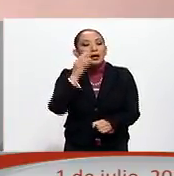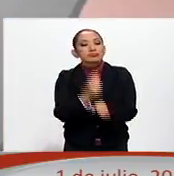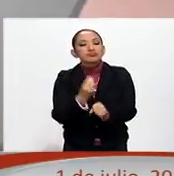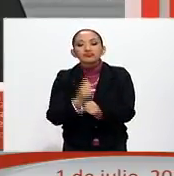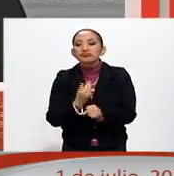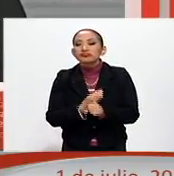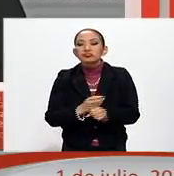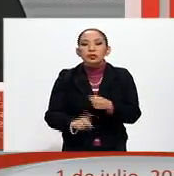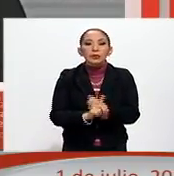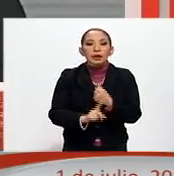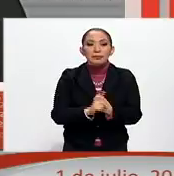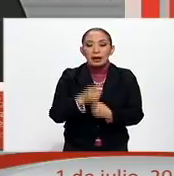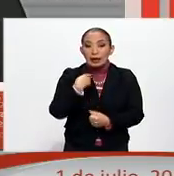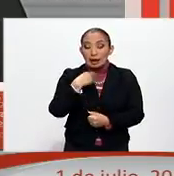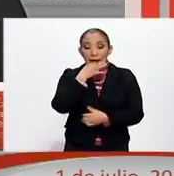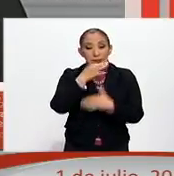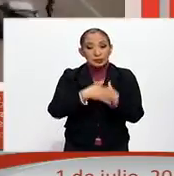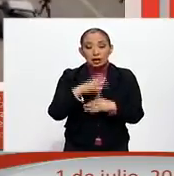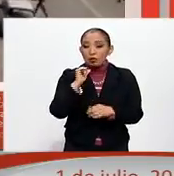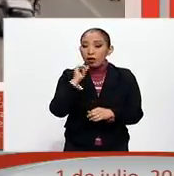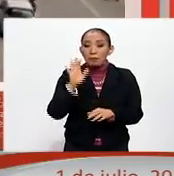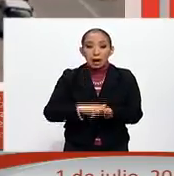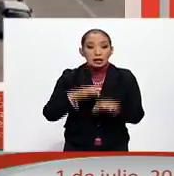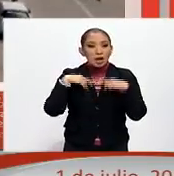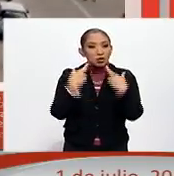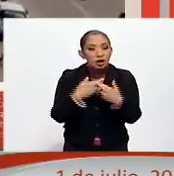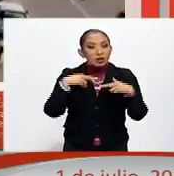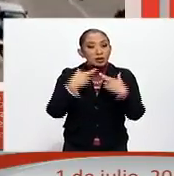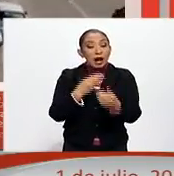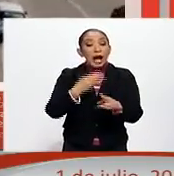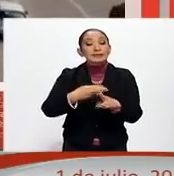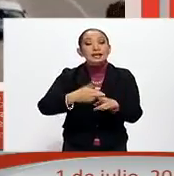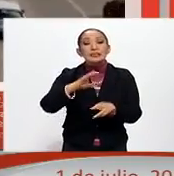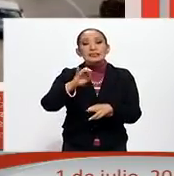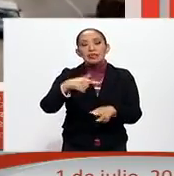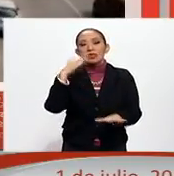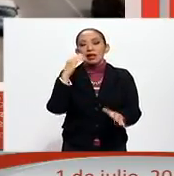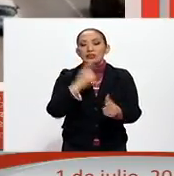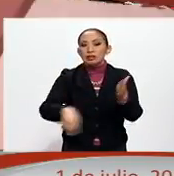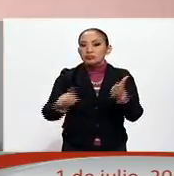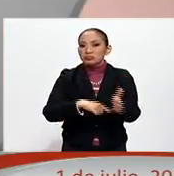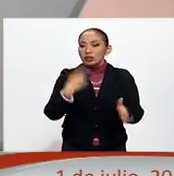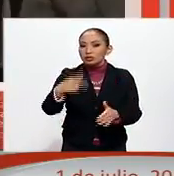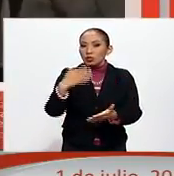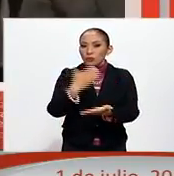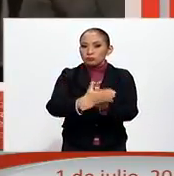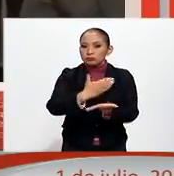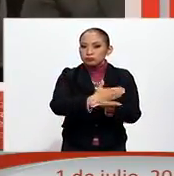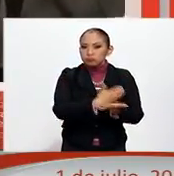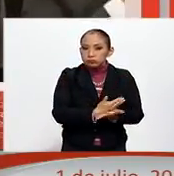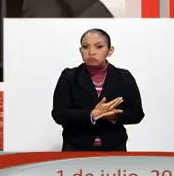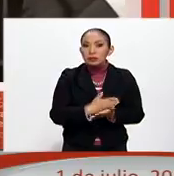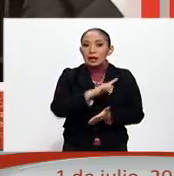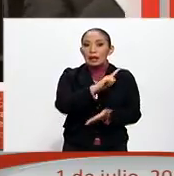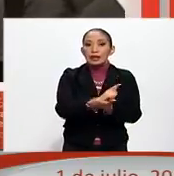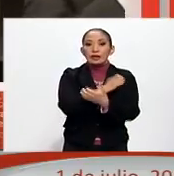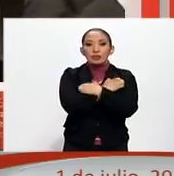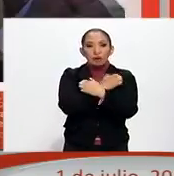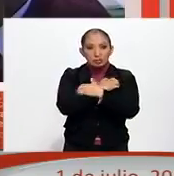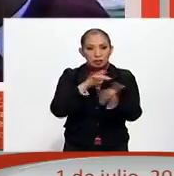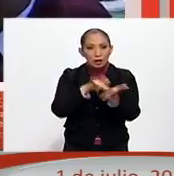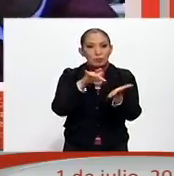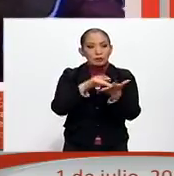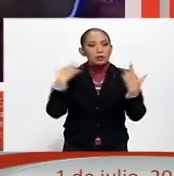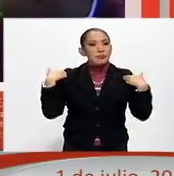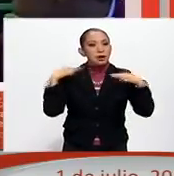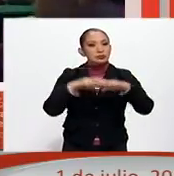daño. Advierten que no habrá más reuniones hasta que la CENTE retire los bloqueos. La reforma educativa apoya a